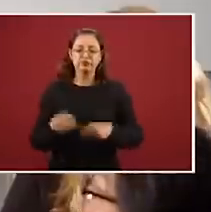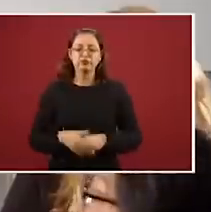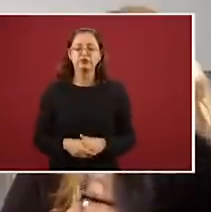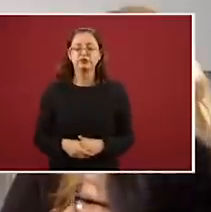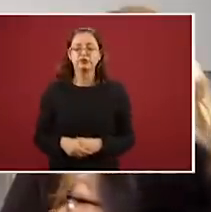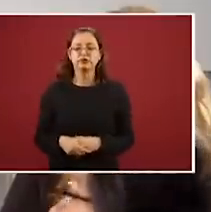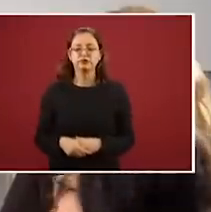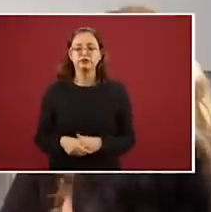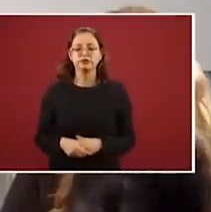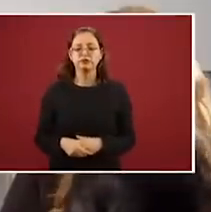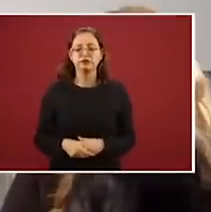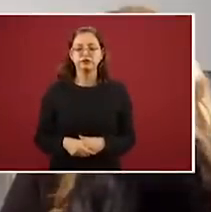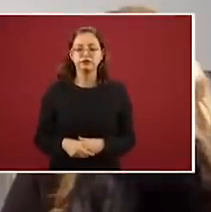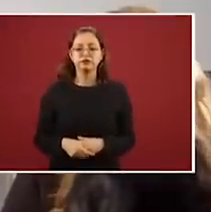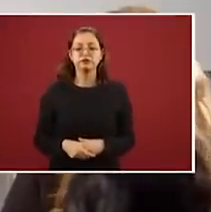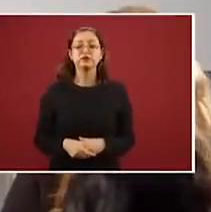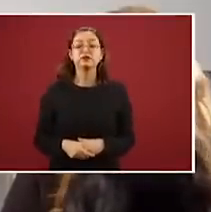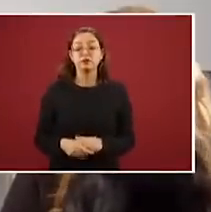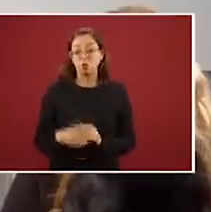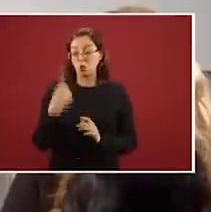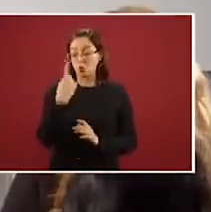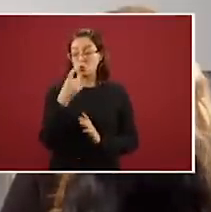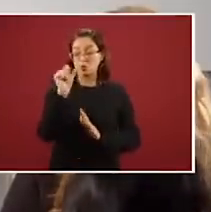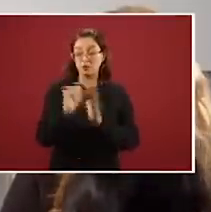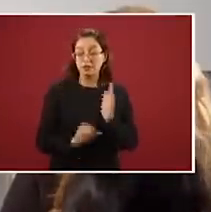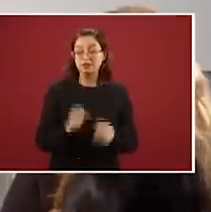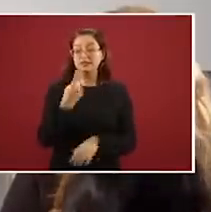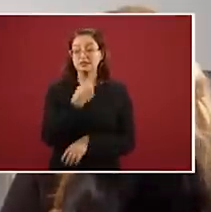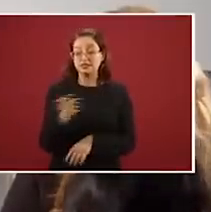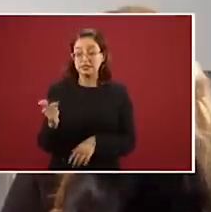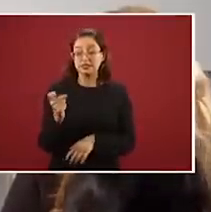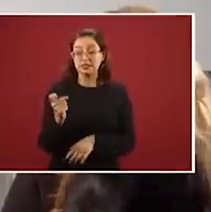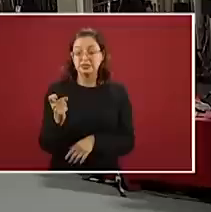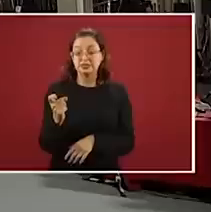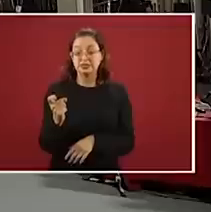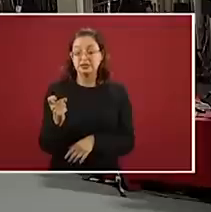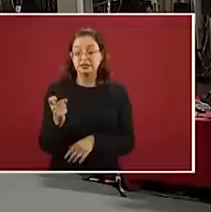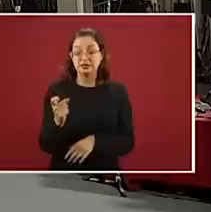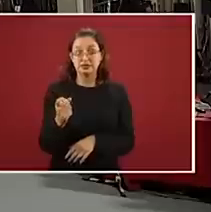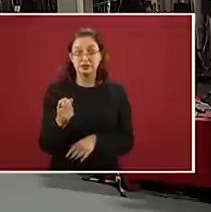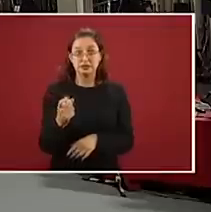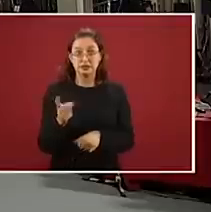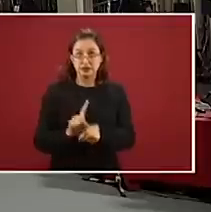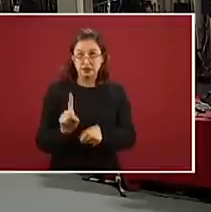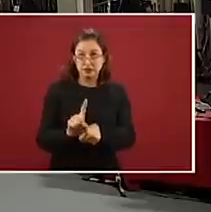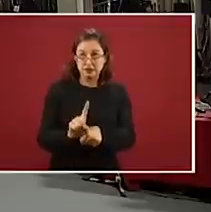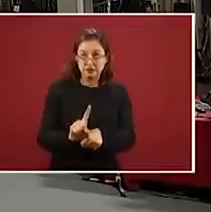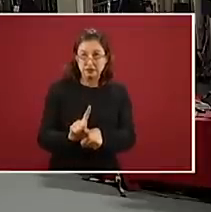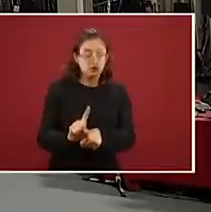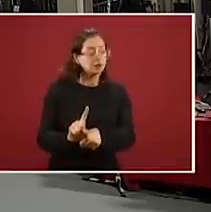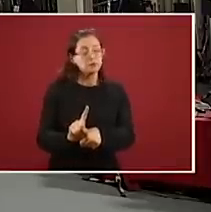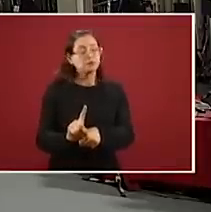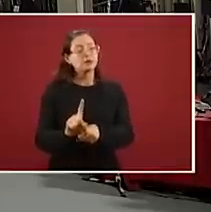a razón de 100 sucursales diarias. Mensuales. Perdón, mensuales, sí.